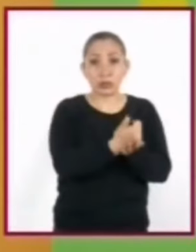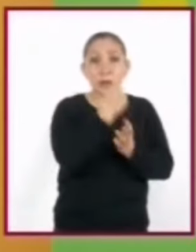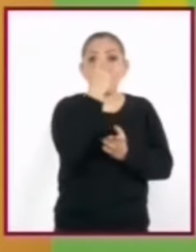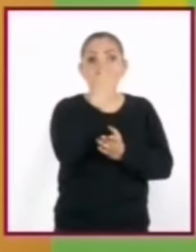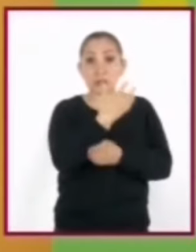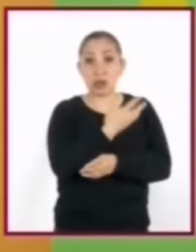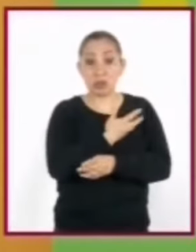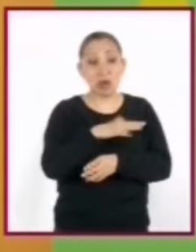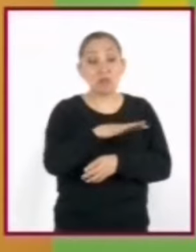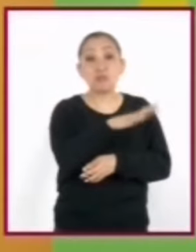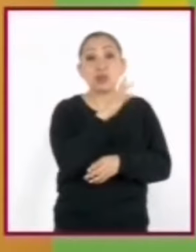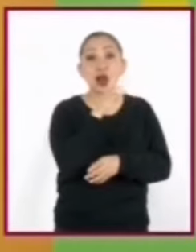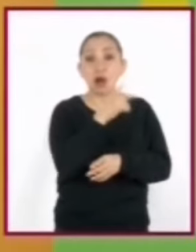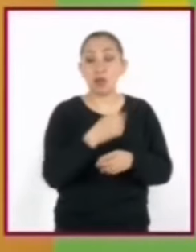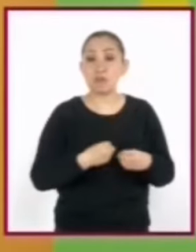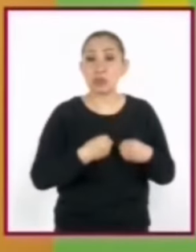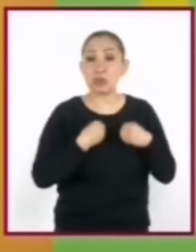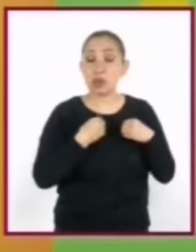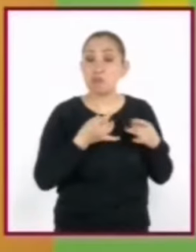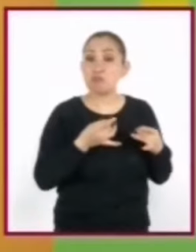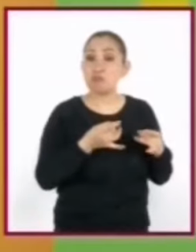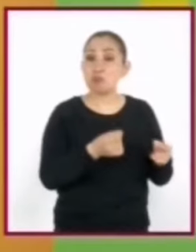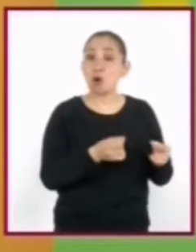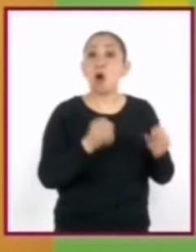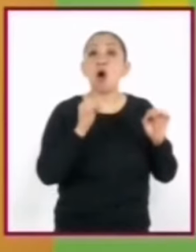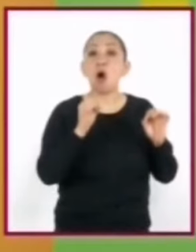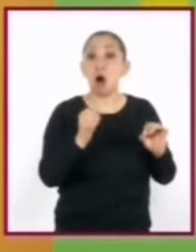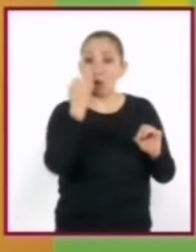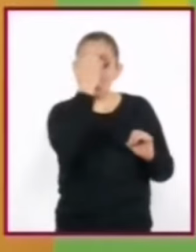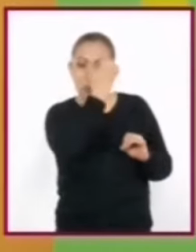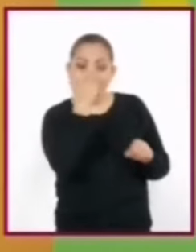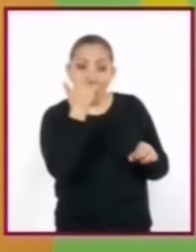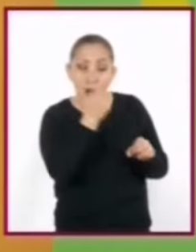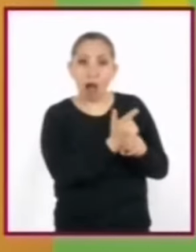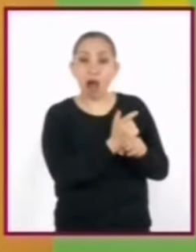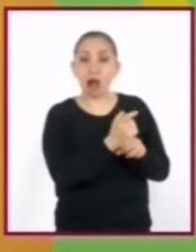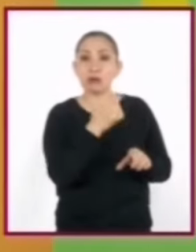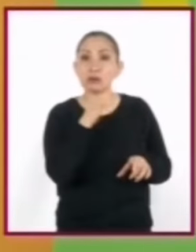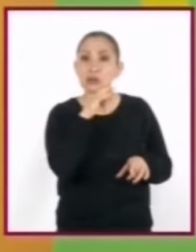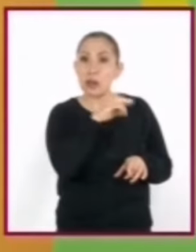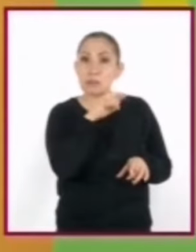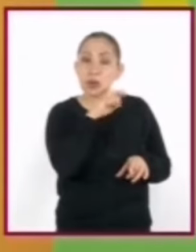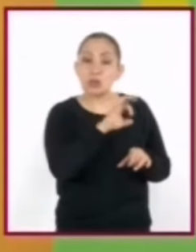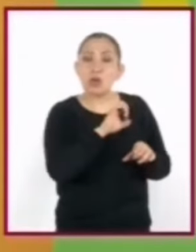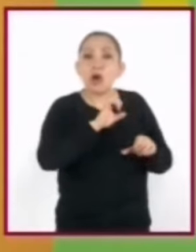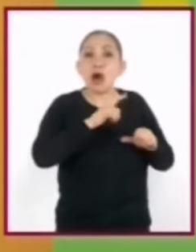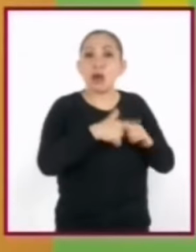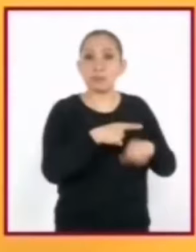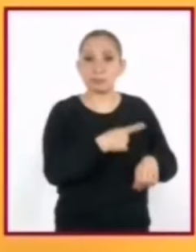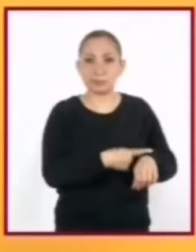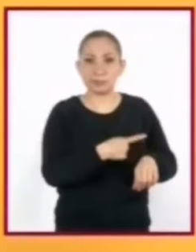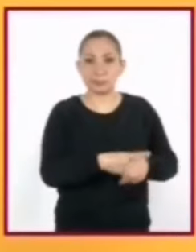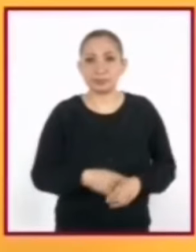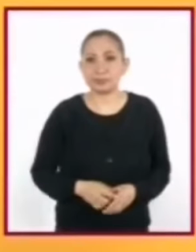que tengamos una mejor calidad de vida o un diagnóstico que permita detectar algún